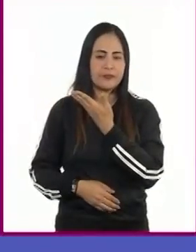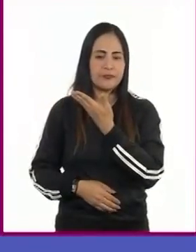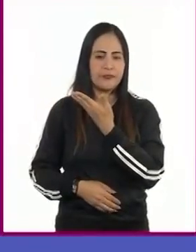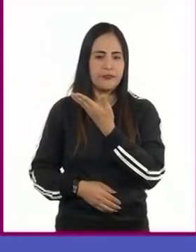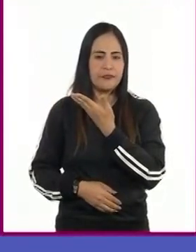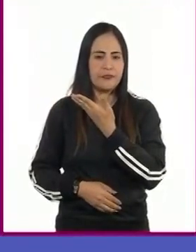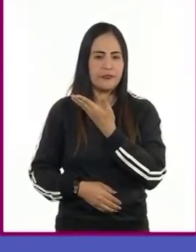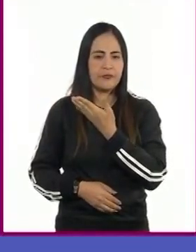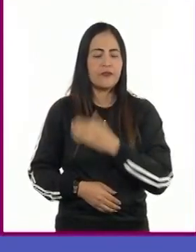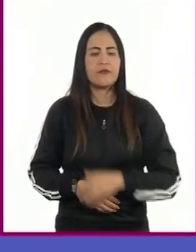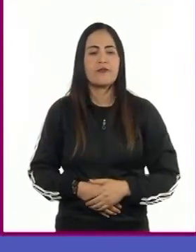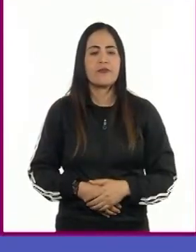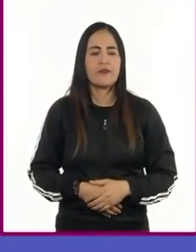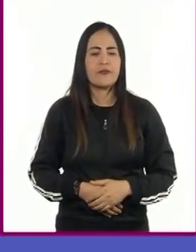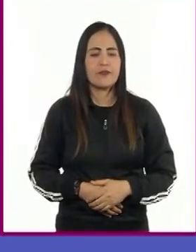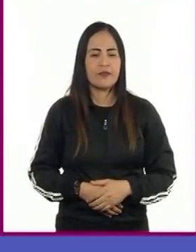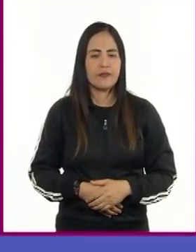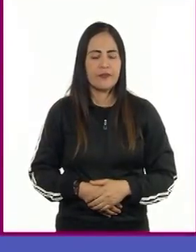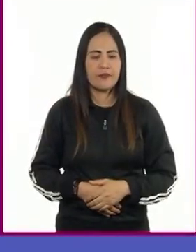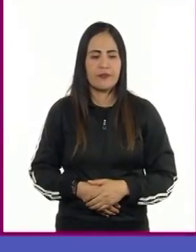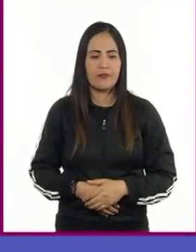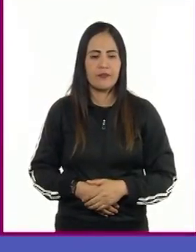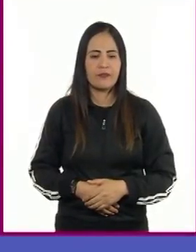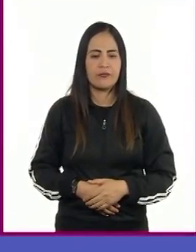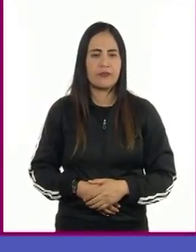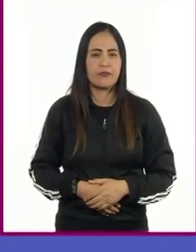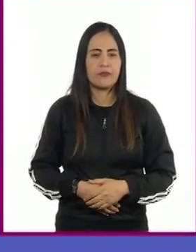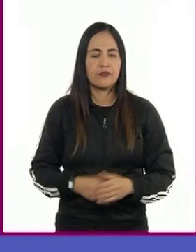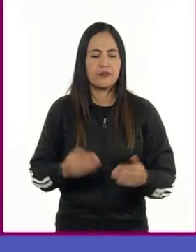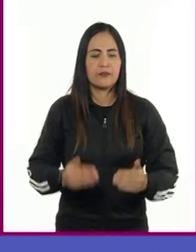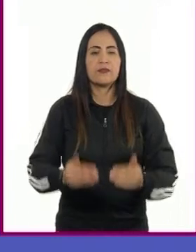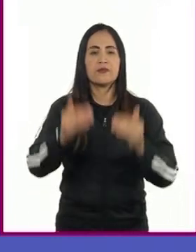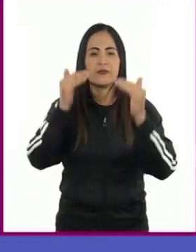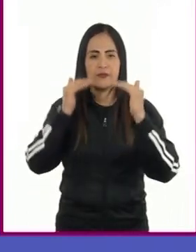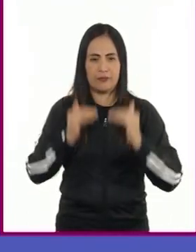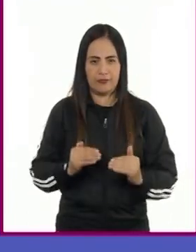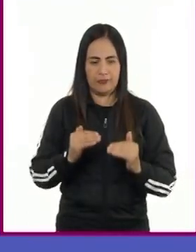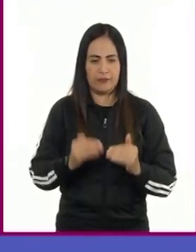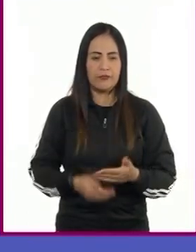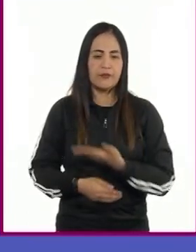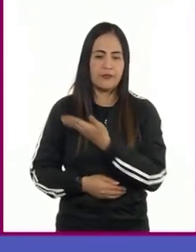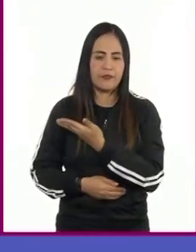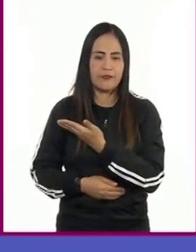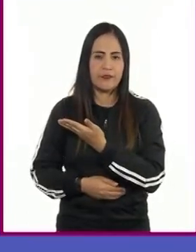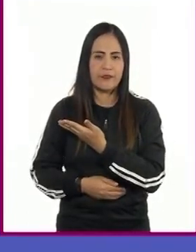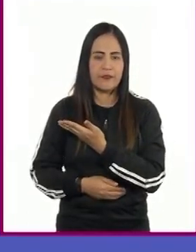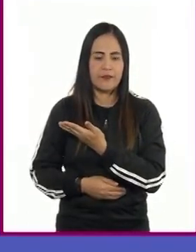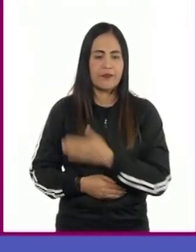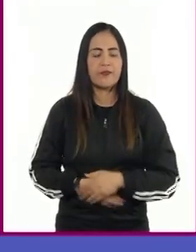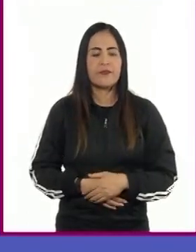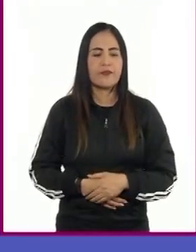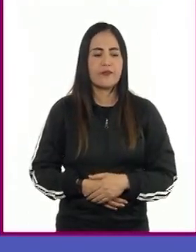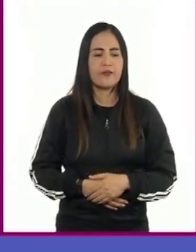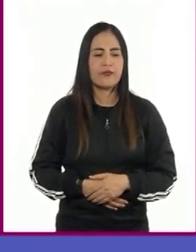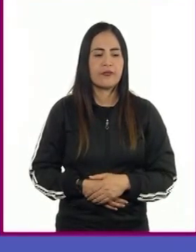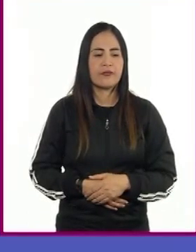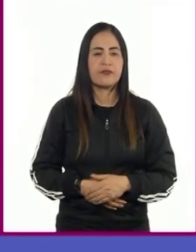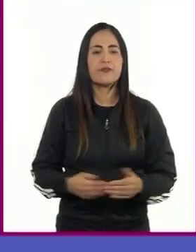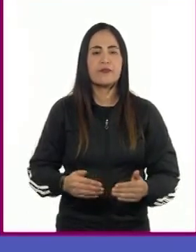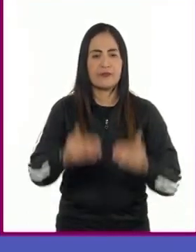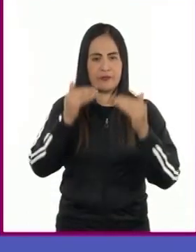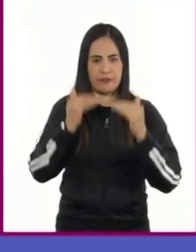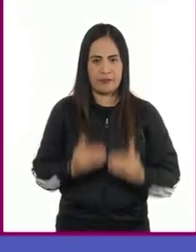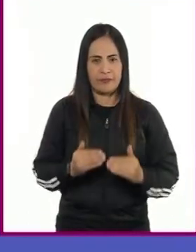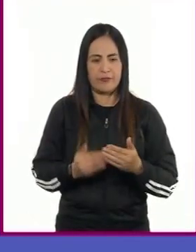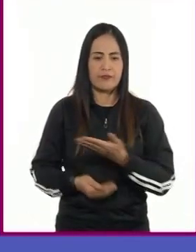o subtema, que sea nueva y que refuerce o proporcione nuevos datos. Debe ser confiable y fidedigna. Proceder